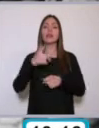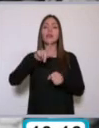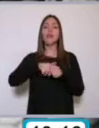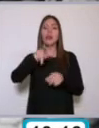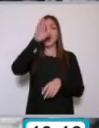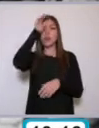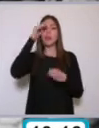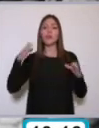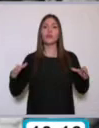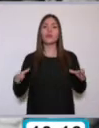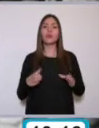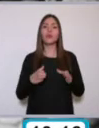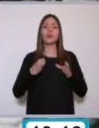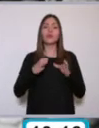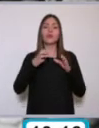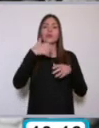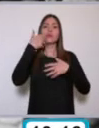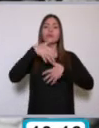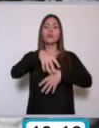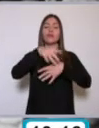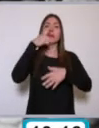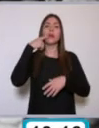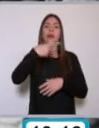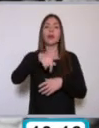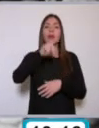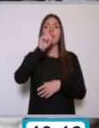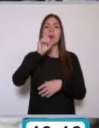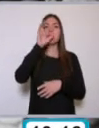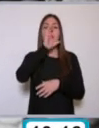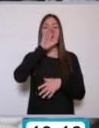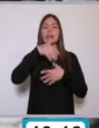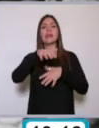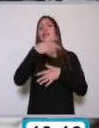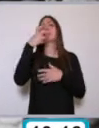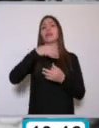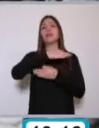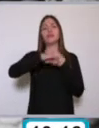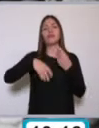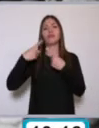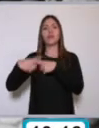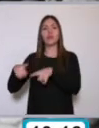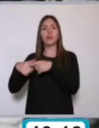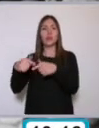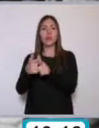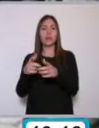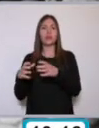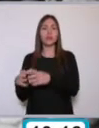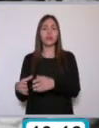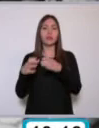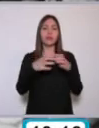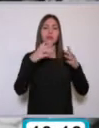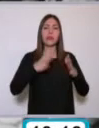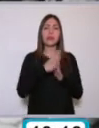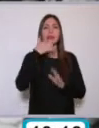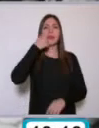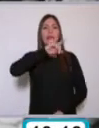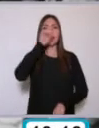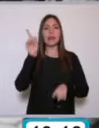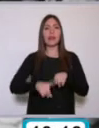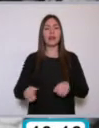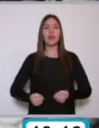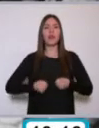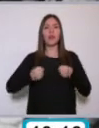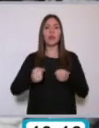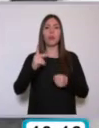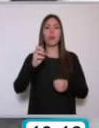Aguascalientes. Entonces, todos estos movimientos armados que se generaron con la Revolución Mexicana, que pues dieron como el resultado, quitaron un poder del